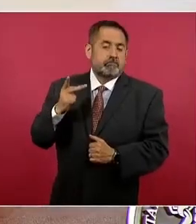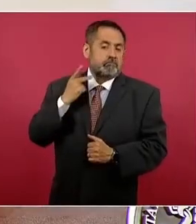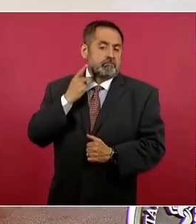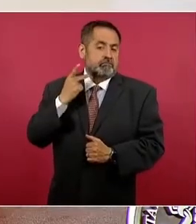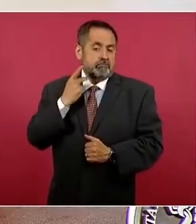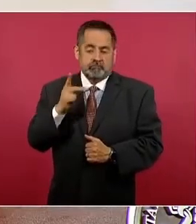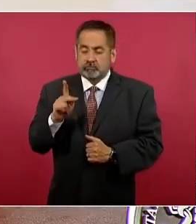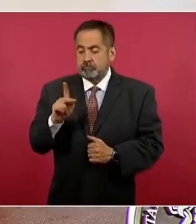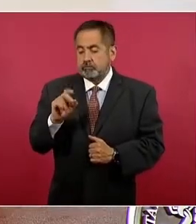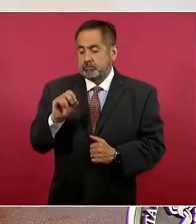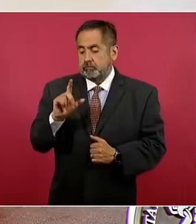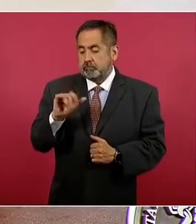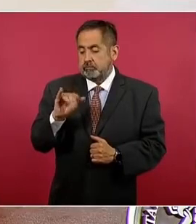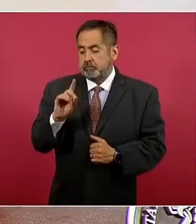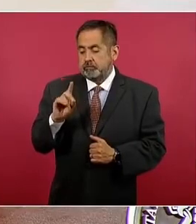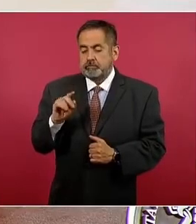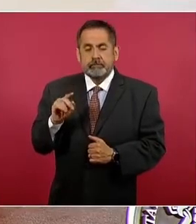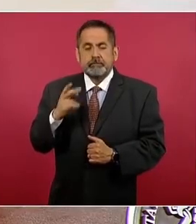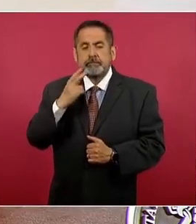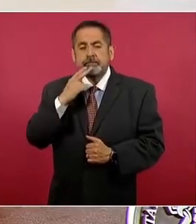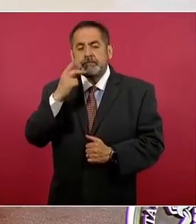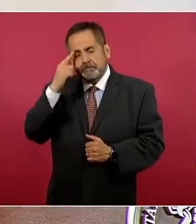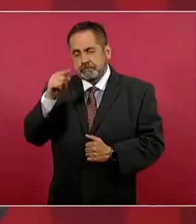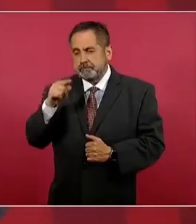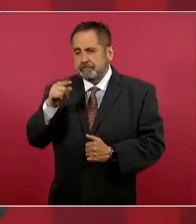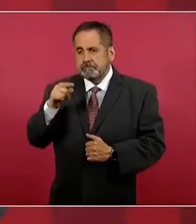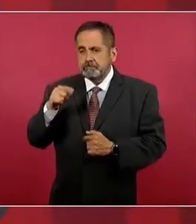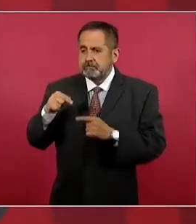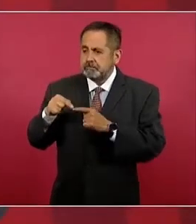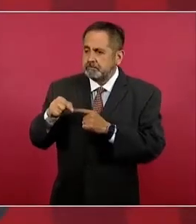es hacer historia.